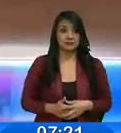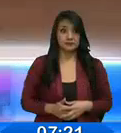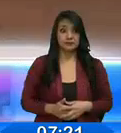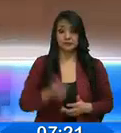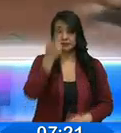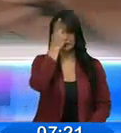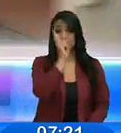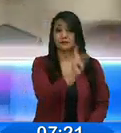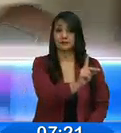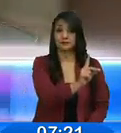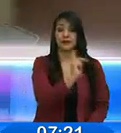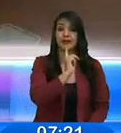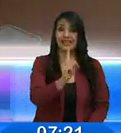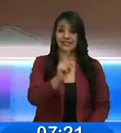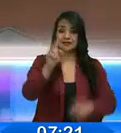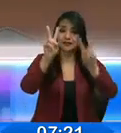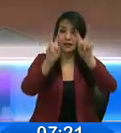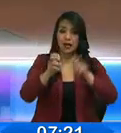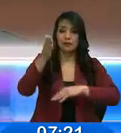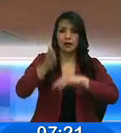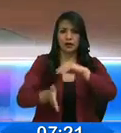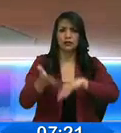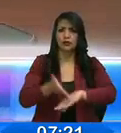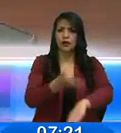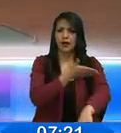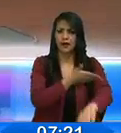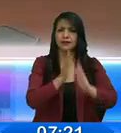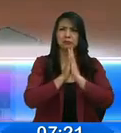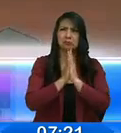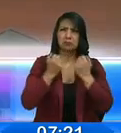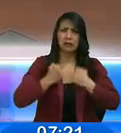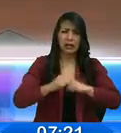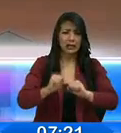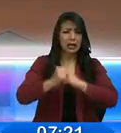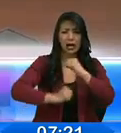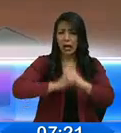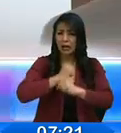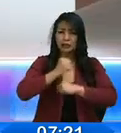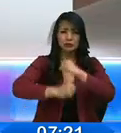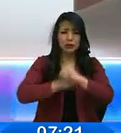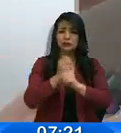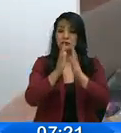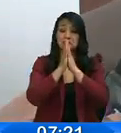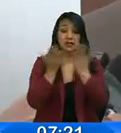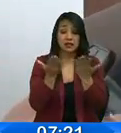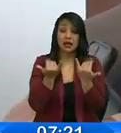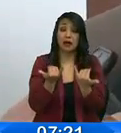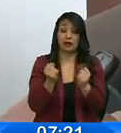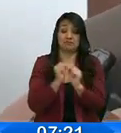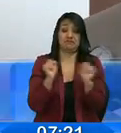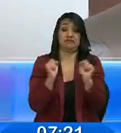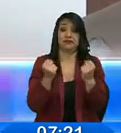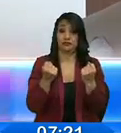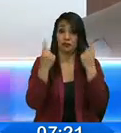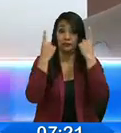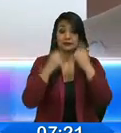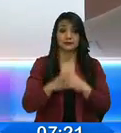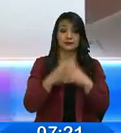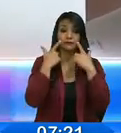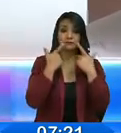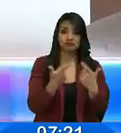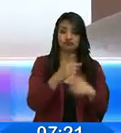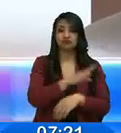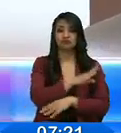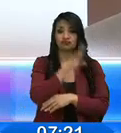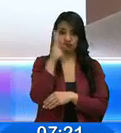la causa, que es la que nosotros venimos solicitando desde muchísimos años atrás. La Fiscalía, de manera objetiva,